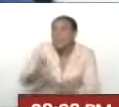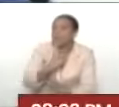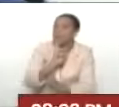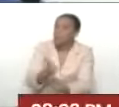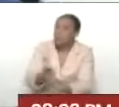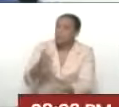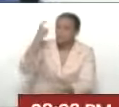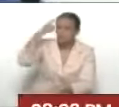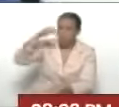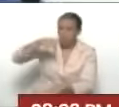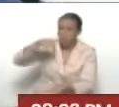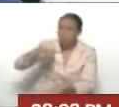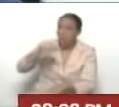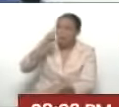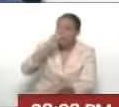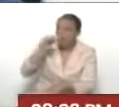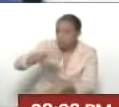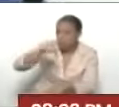hoy por hoy